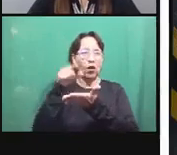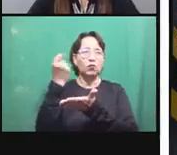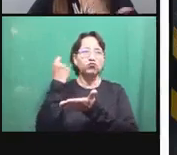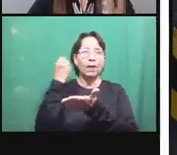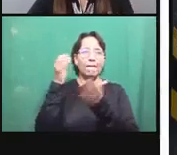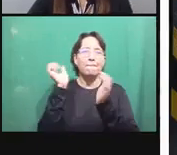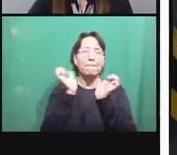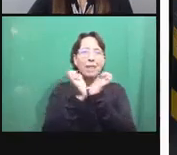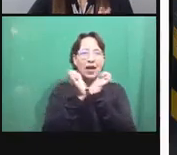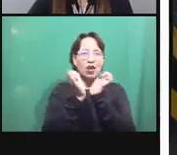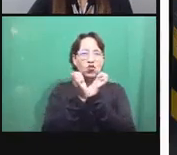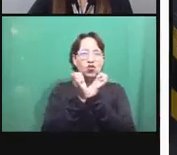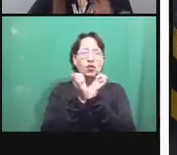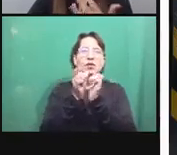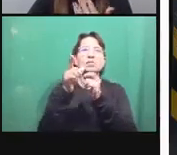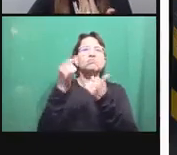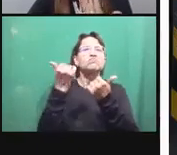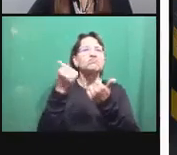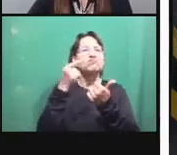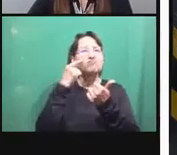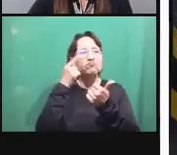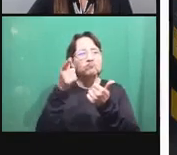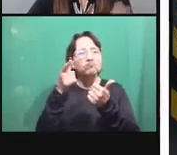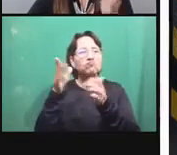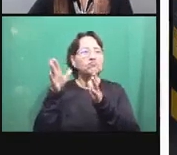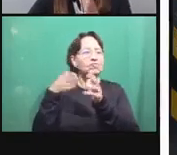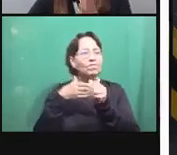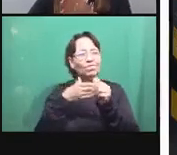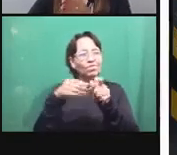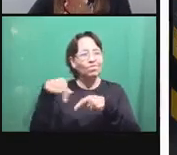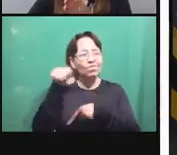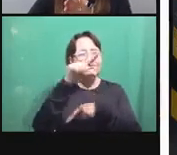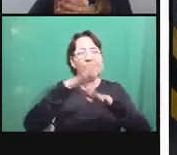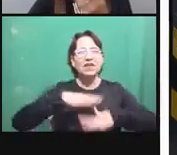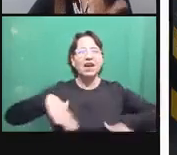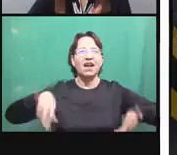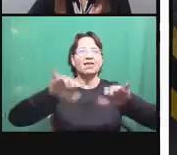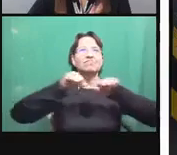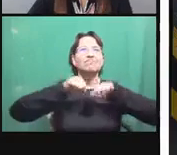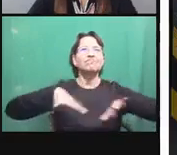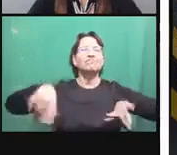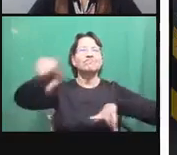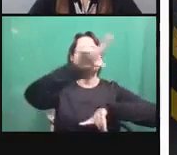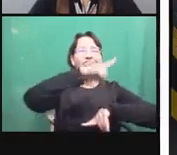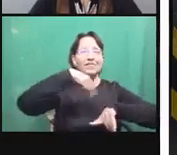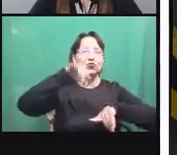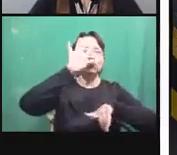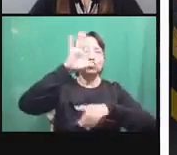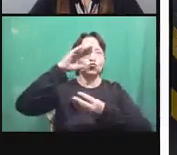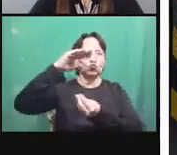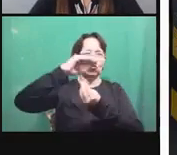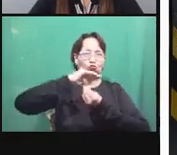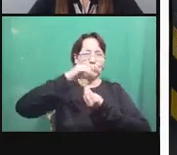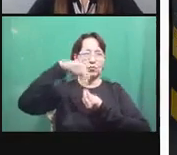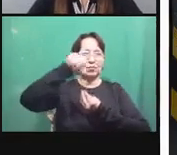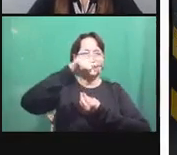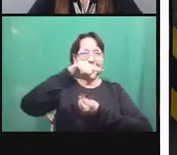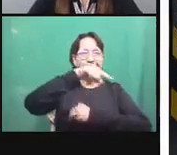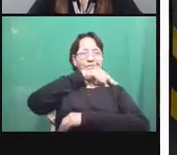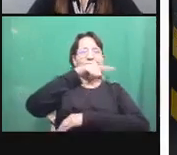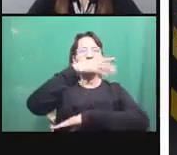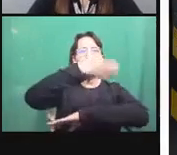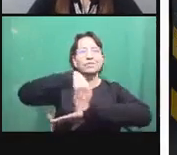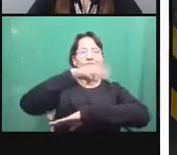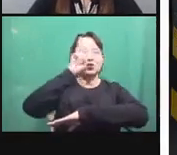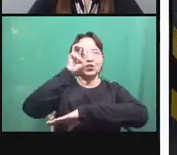mayo y lo que buscamos fue darle luz a lo que nosotros consideramos como un espacio público patrimonial ubicado en la carrera octava